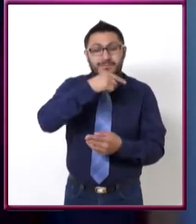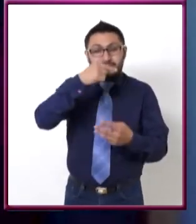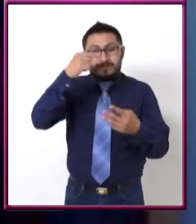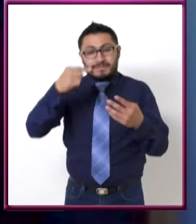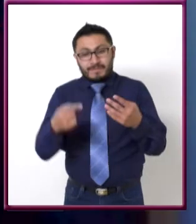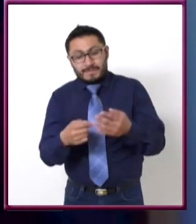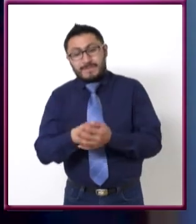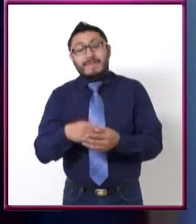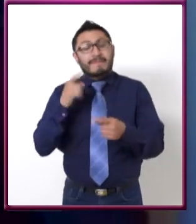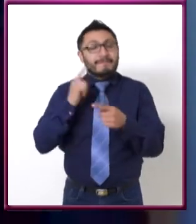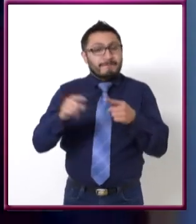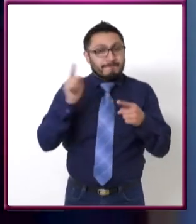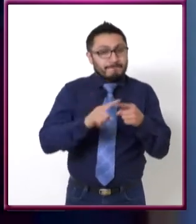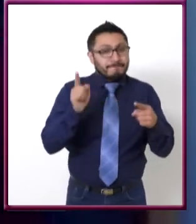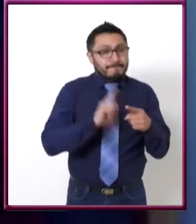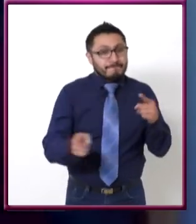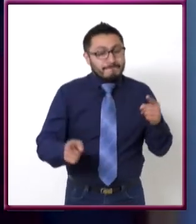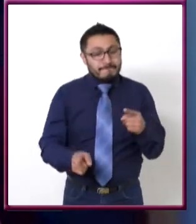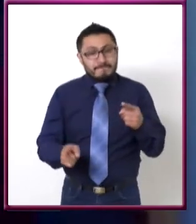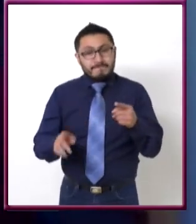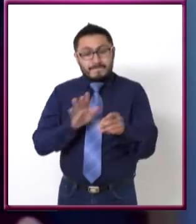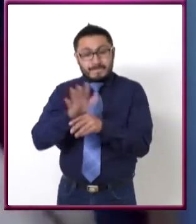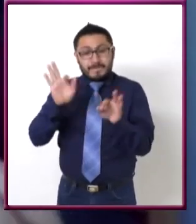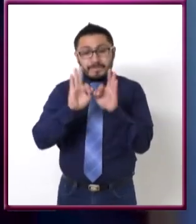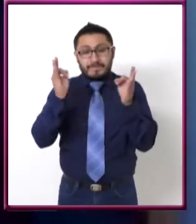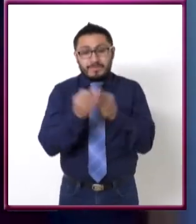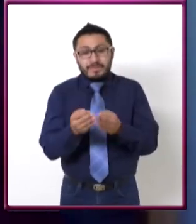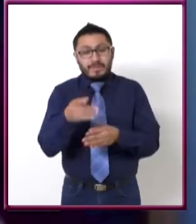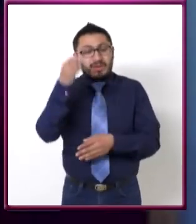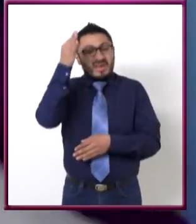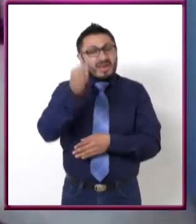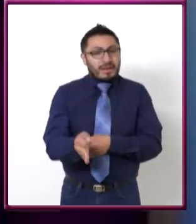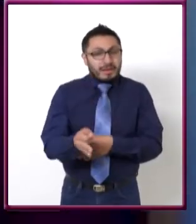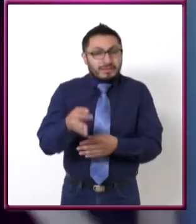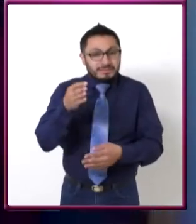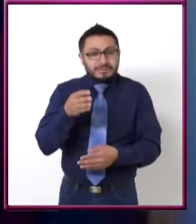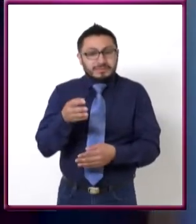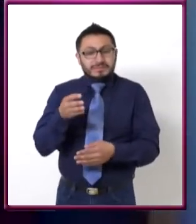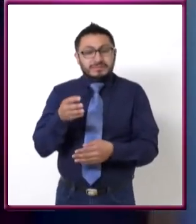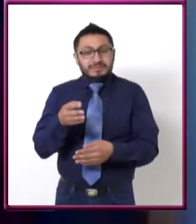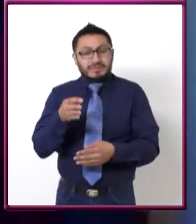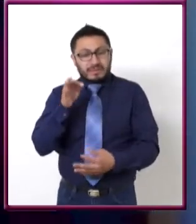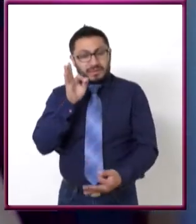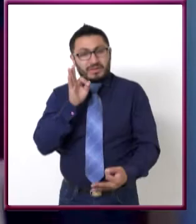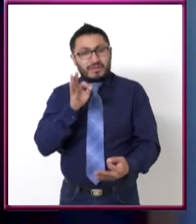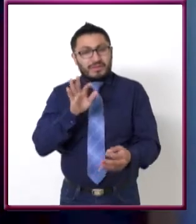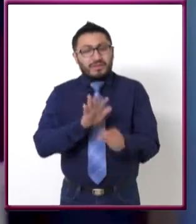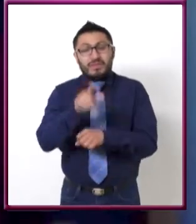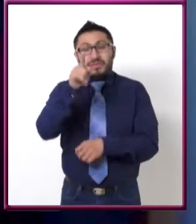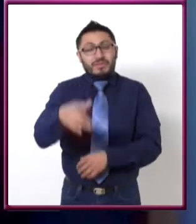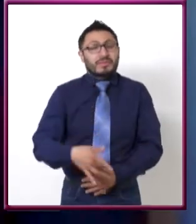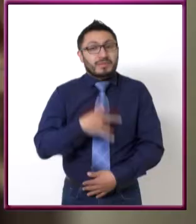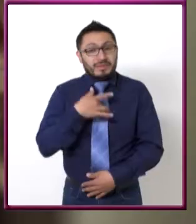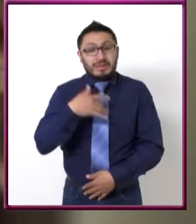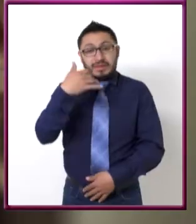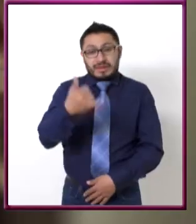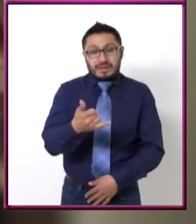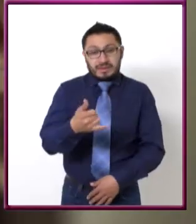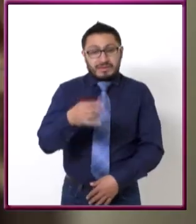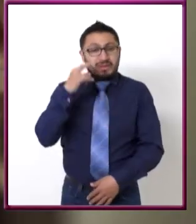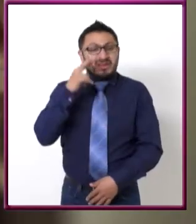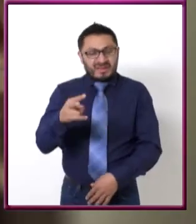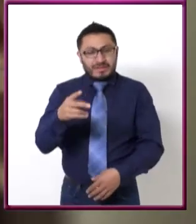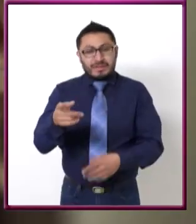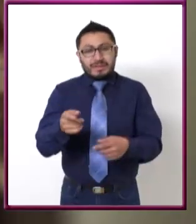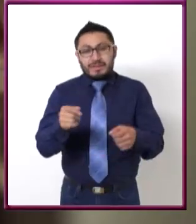Entonces esas son las diferencias, o sea, las formas de afrontamiento frente a lo que siento. ¿Y